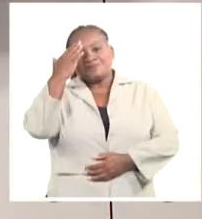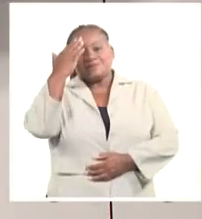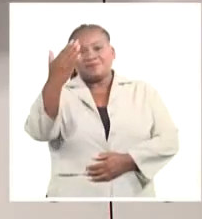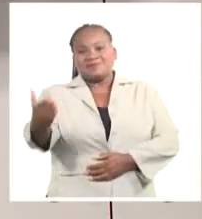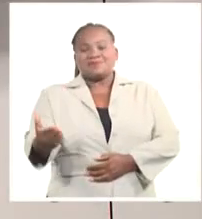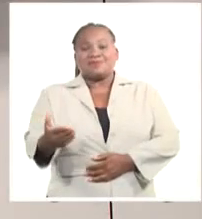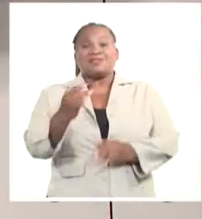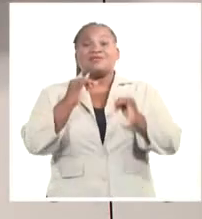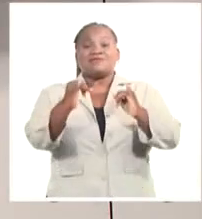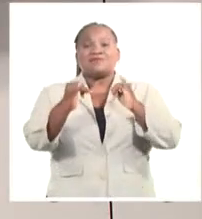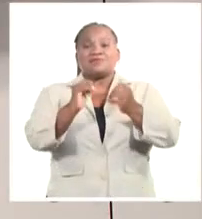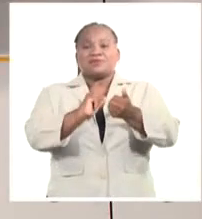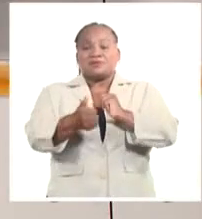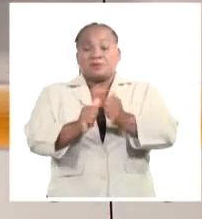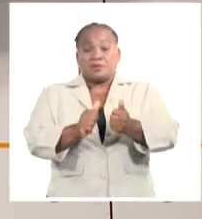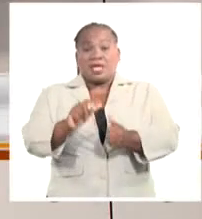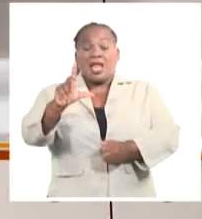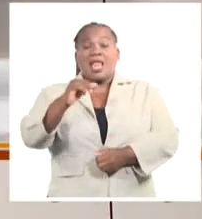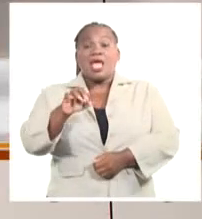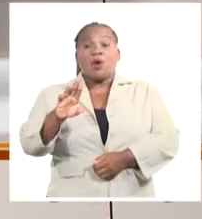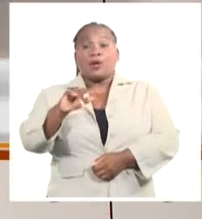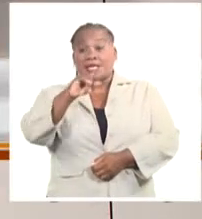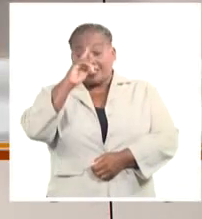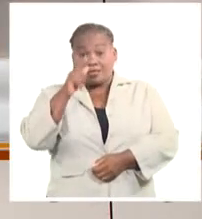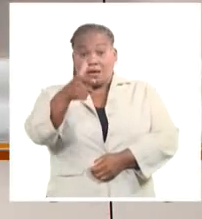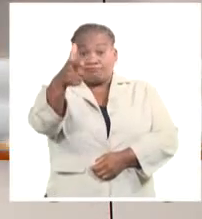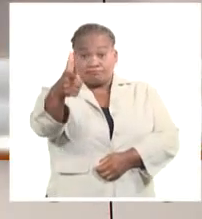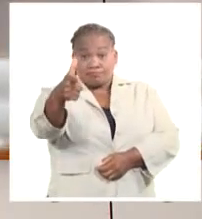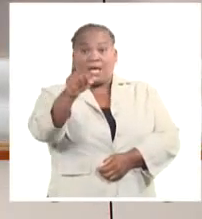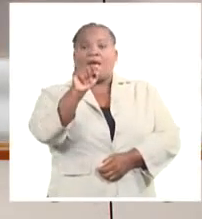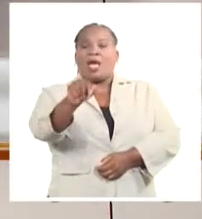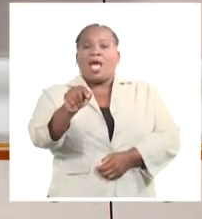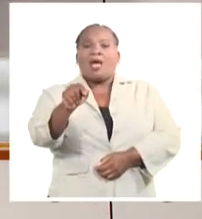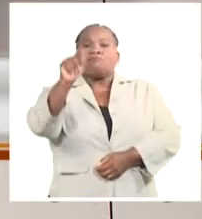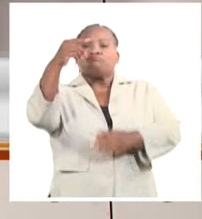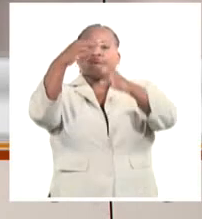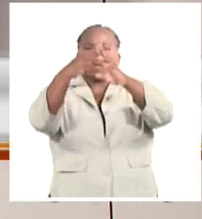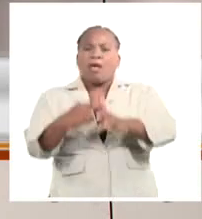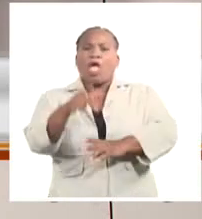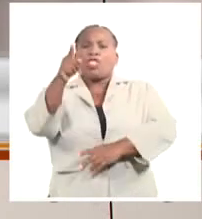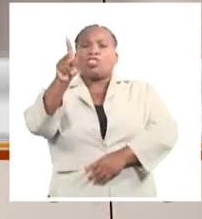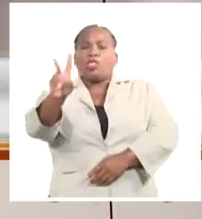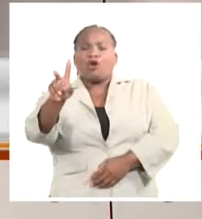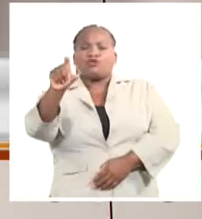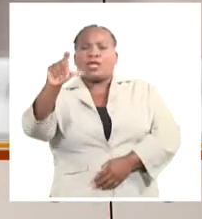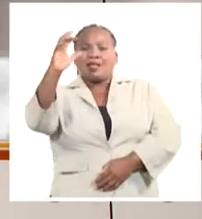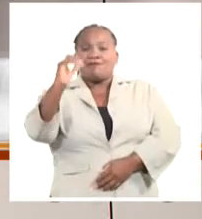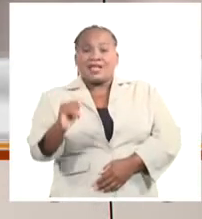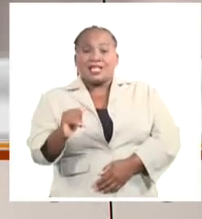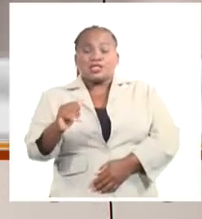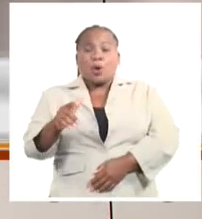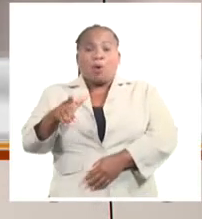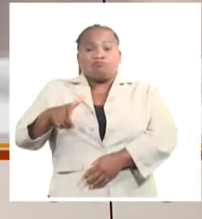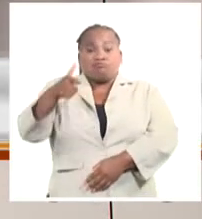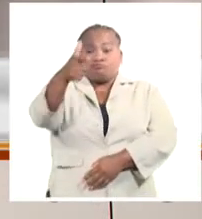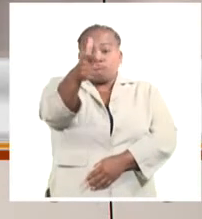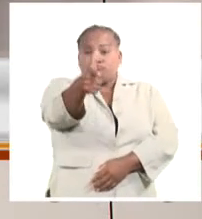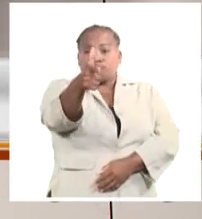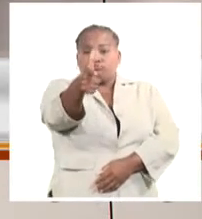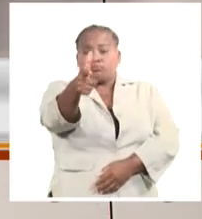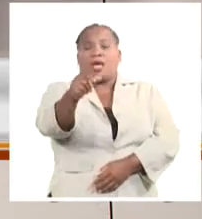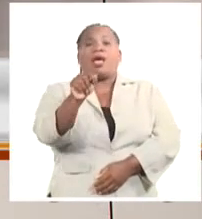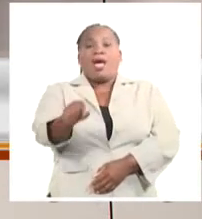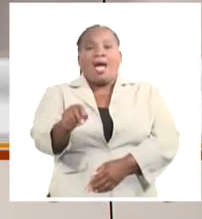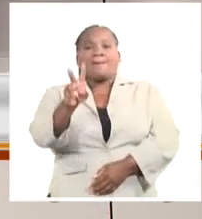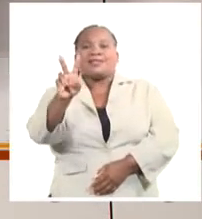Vamos a los deportes. Leuris Pupo se ubicó en el puesto 12 de la primera fase clasificatoria en la pistola de tiro rápido a 25 metros